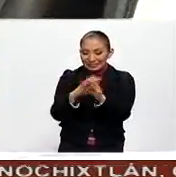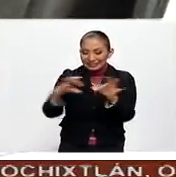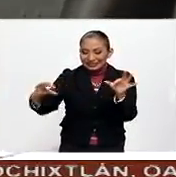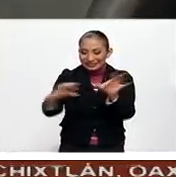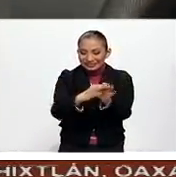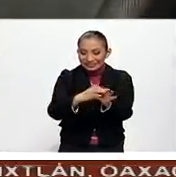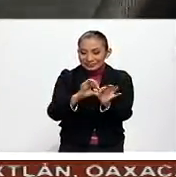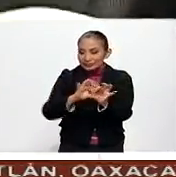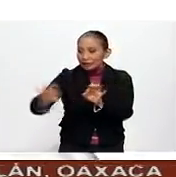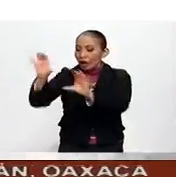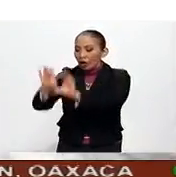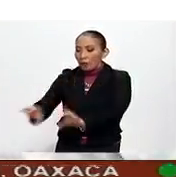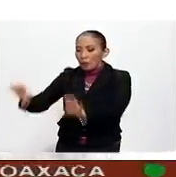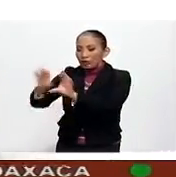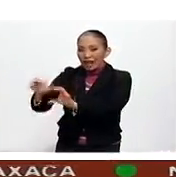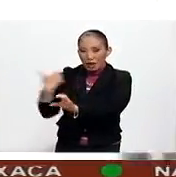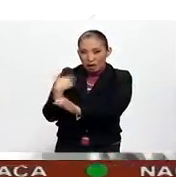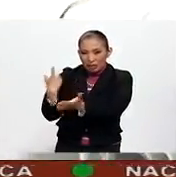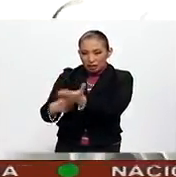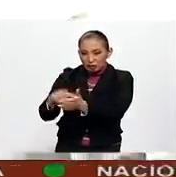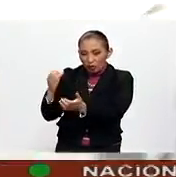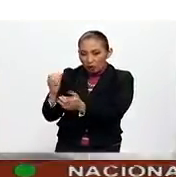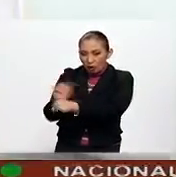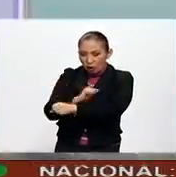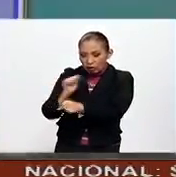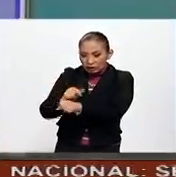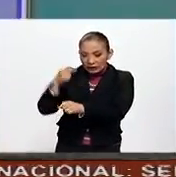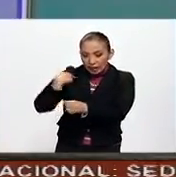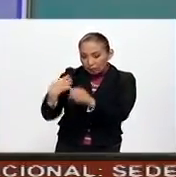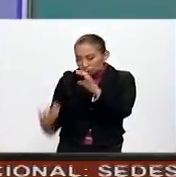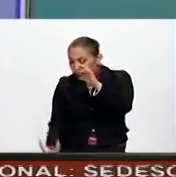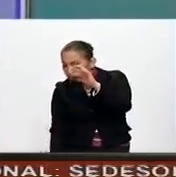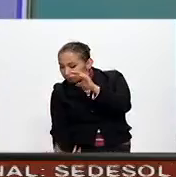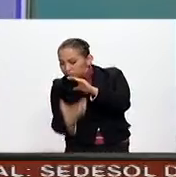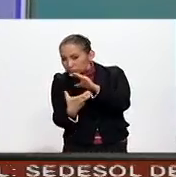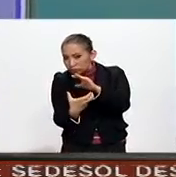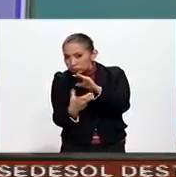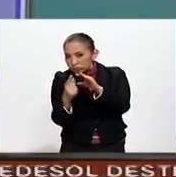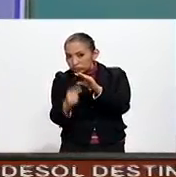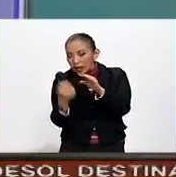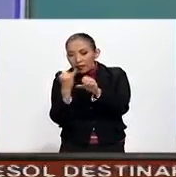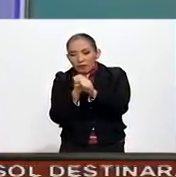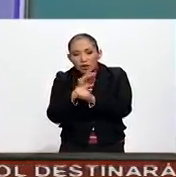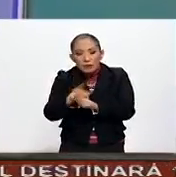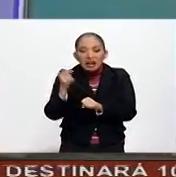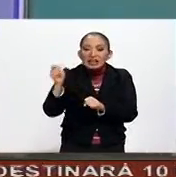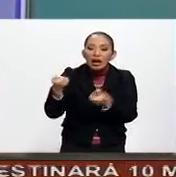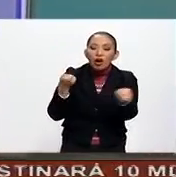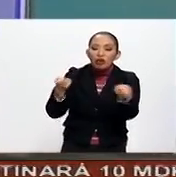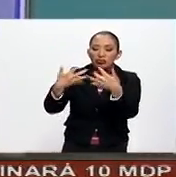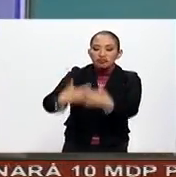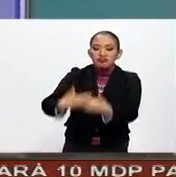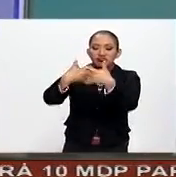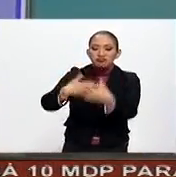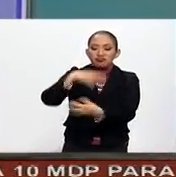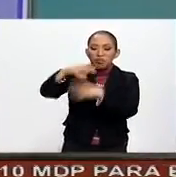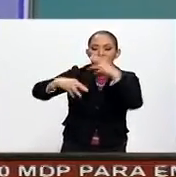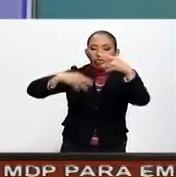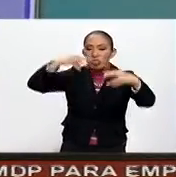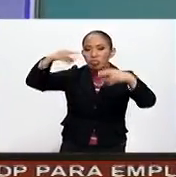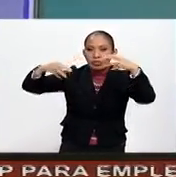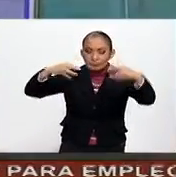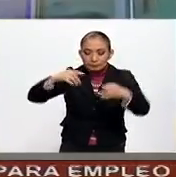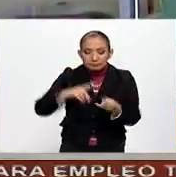de medición a la computadora del vehículo, la cual se encuentra en la parte baja del tablero e informa sobre el control de emisiones que